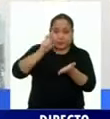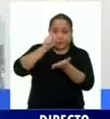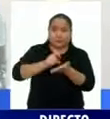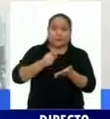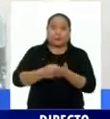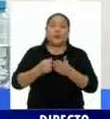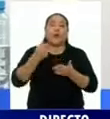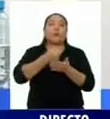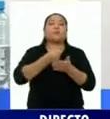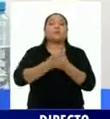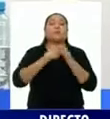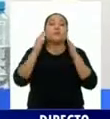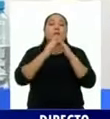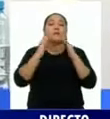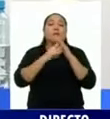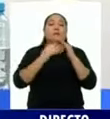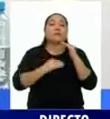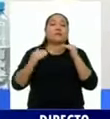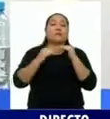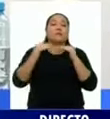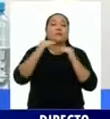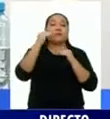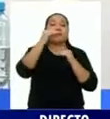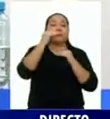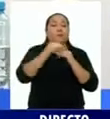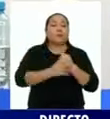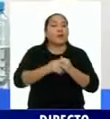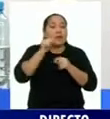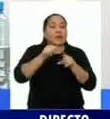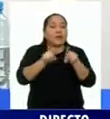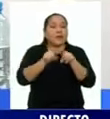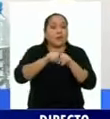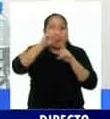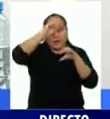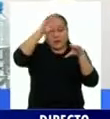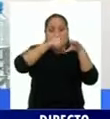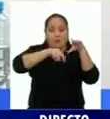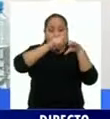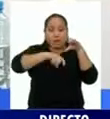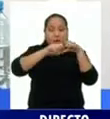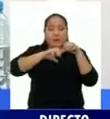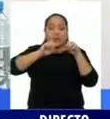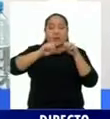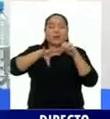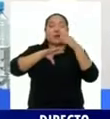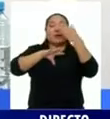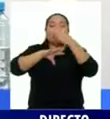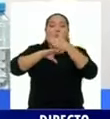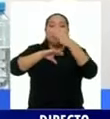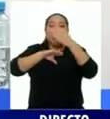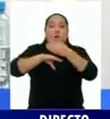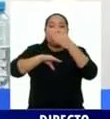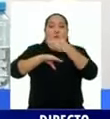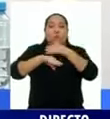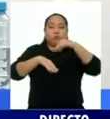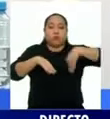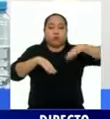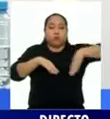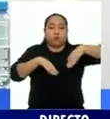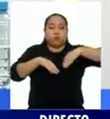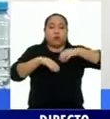subió, y conforme las minas empezaron a debilitarse, porque así son las minas, son transitorias, Cajamarca empezó